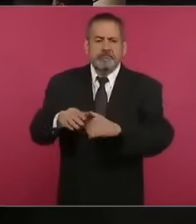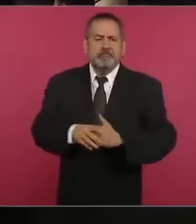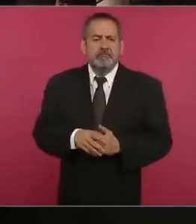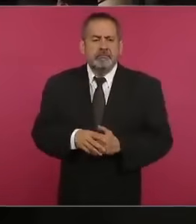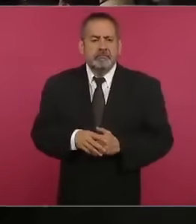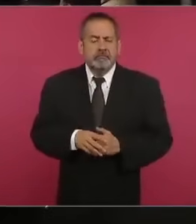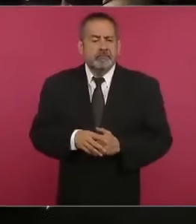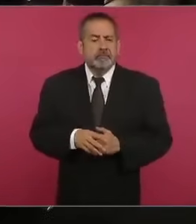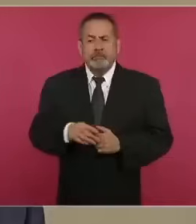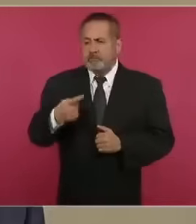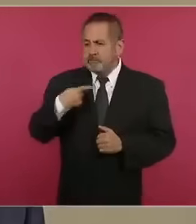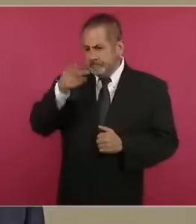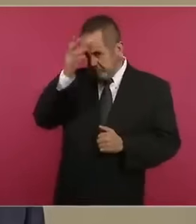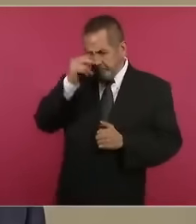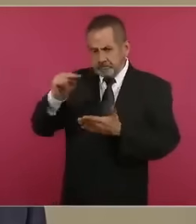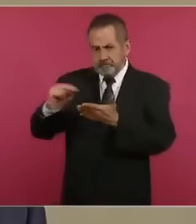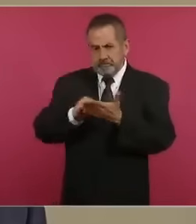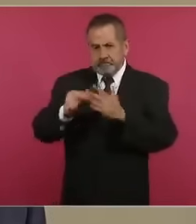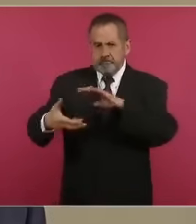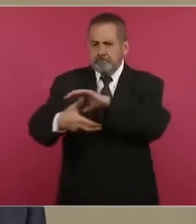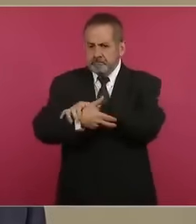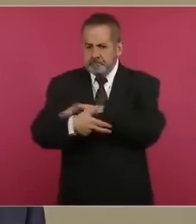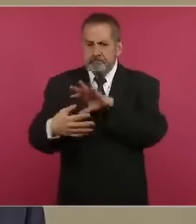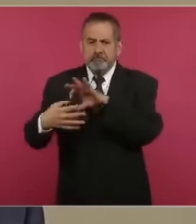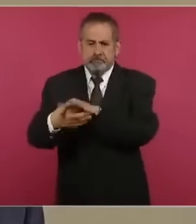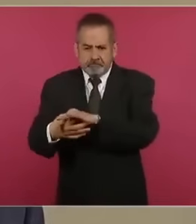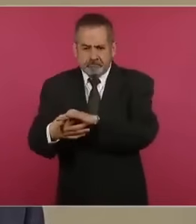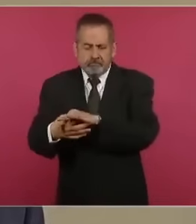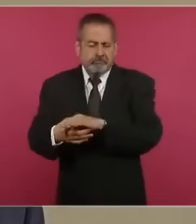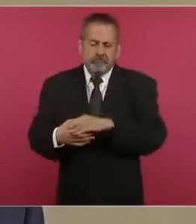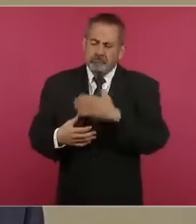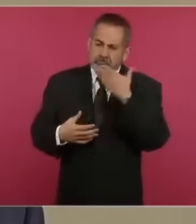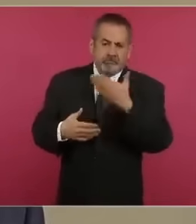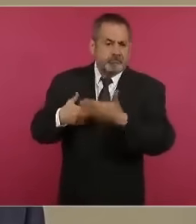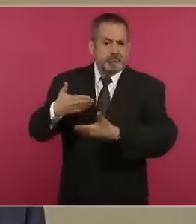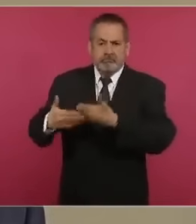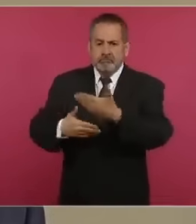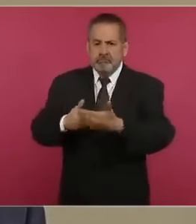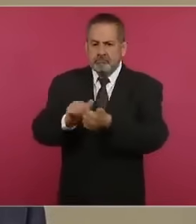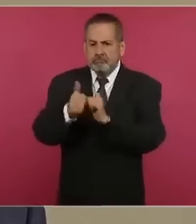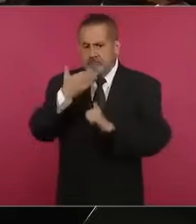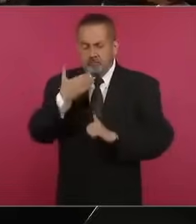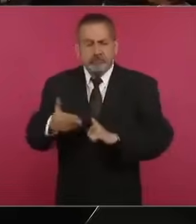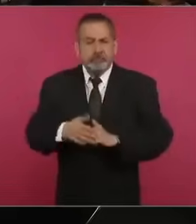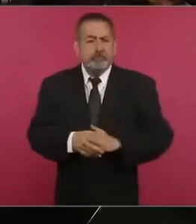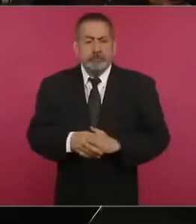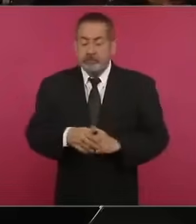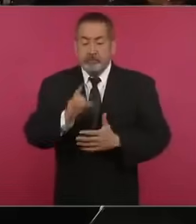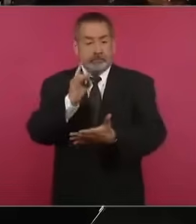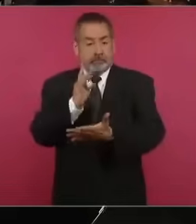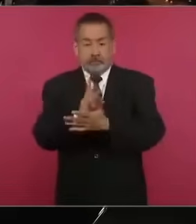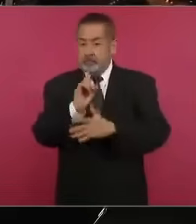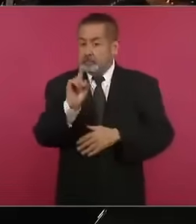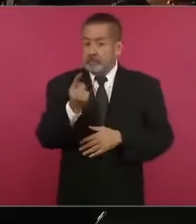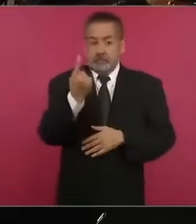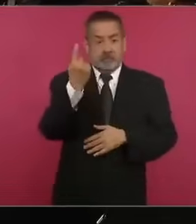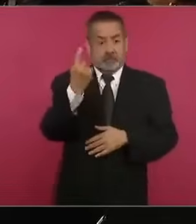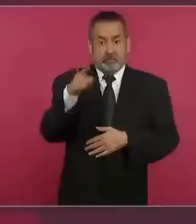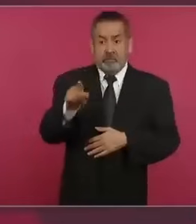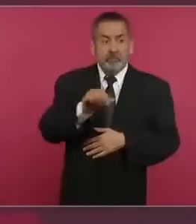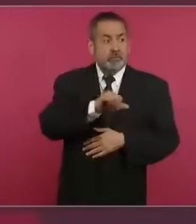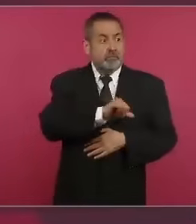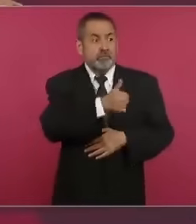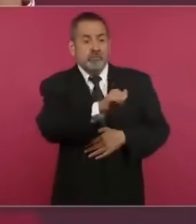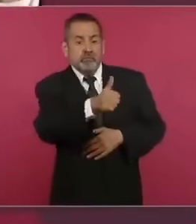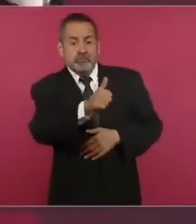un convenio con ellos y vamos bastante bien. Y digo que es la única organización de la sociedad